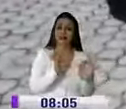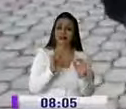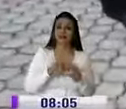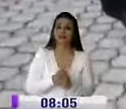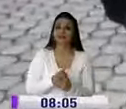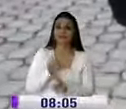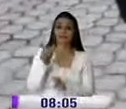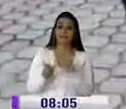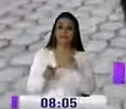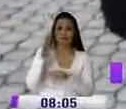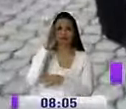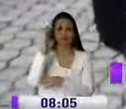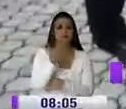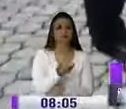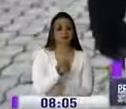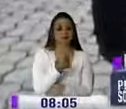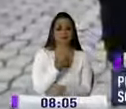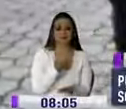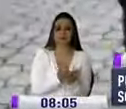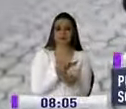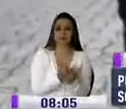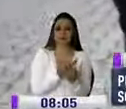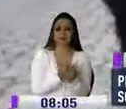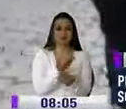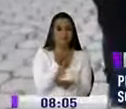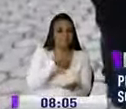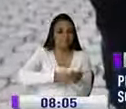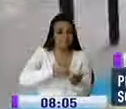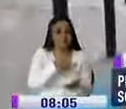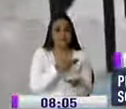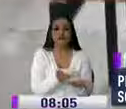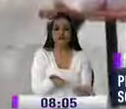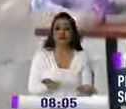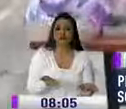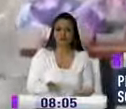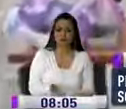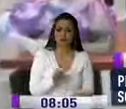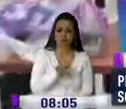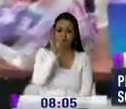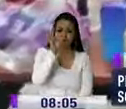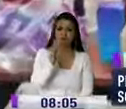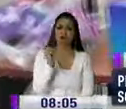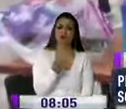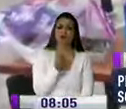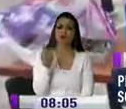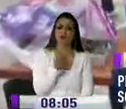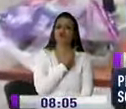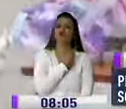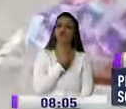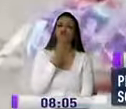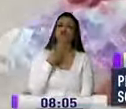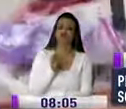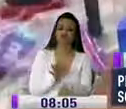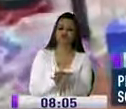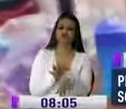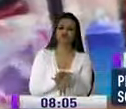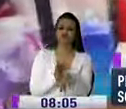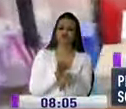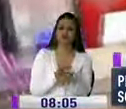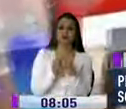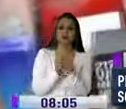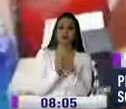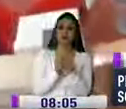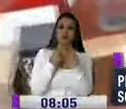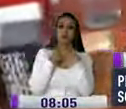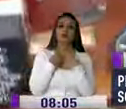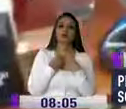procedieron a verificar documentos y facturas de las cosas que transportaban. Encontraron una licuadora, perfume, relojes de mano, celulares, joyas, prendas de